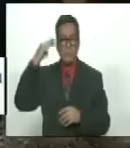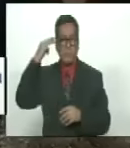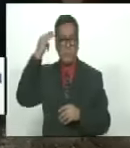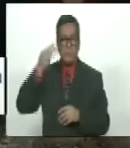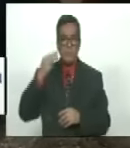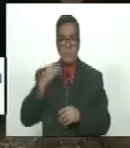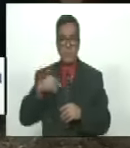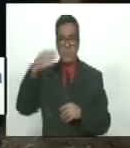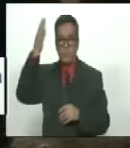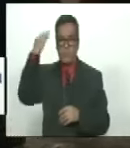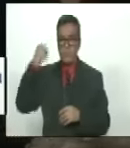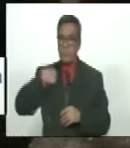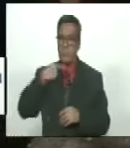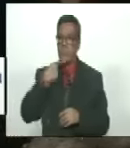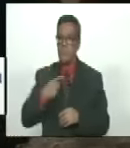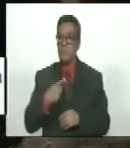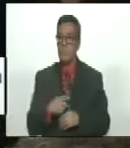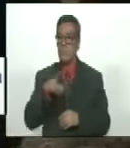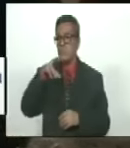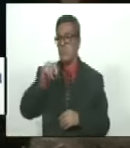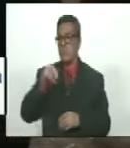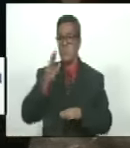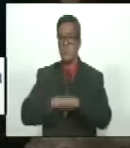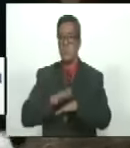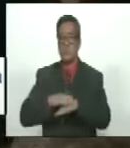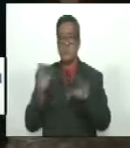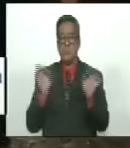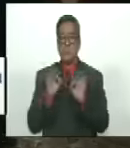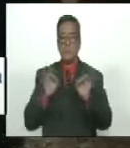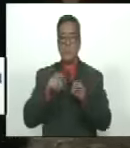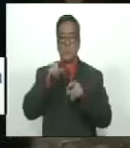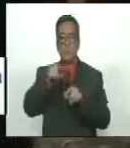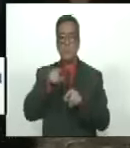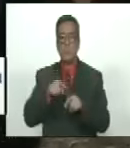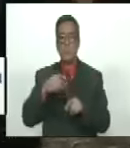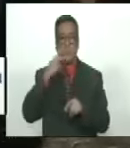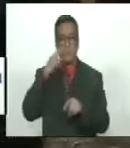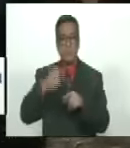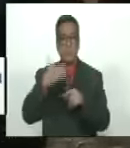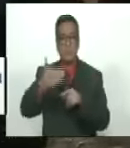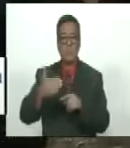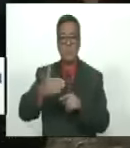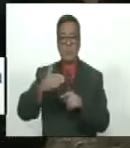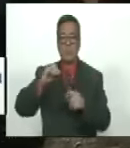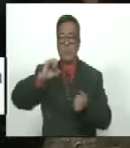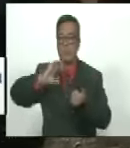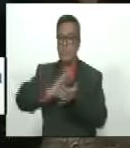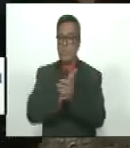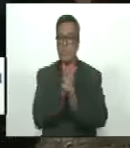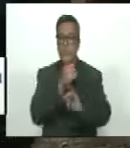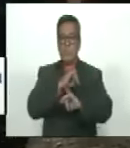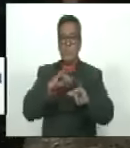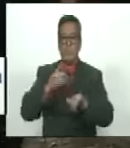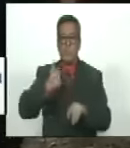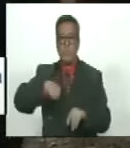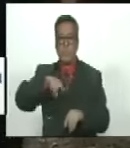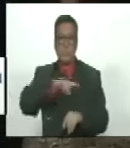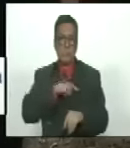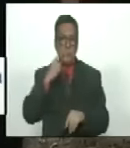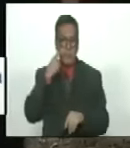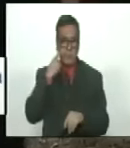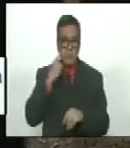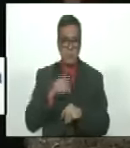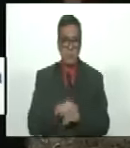mentalidades retrógradas dice, no va a pasar nada porque ellos están acostumbrados a destruir. Nosotros constatamos